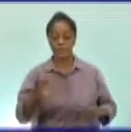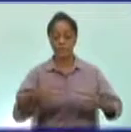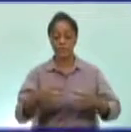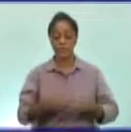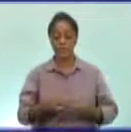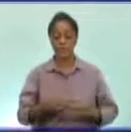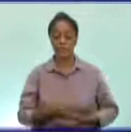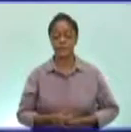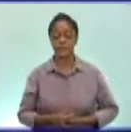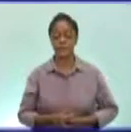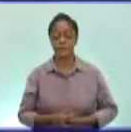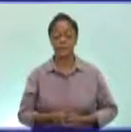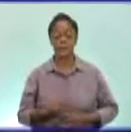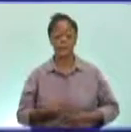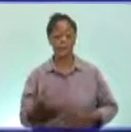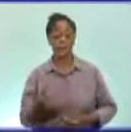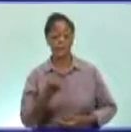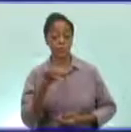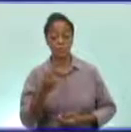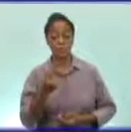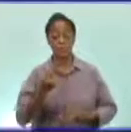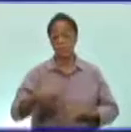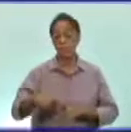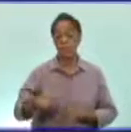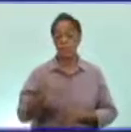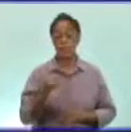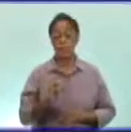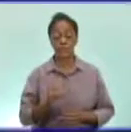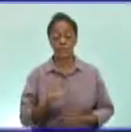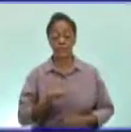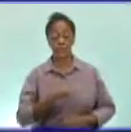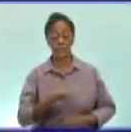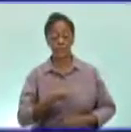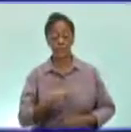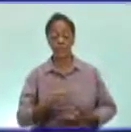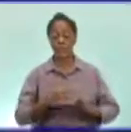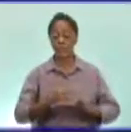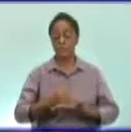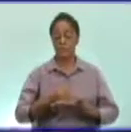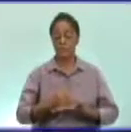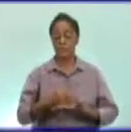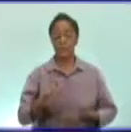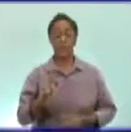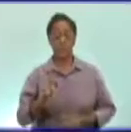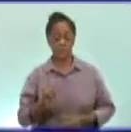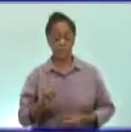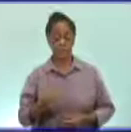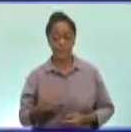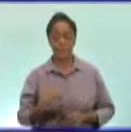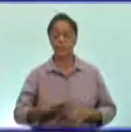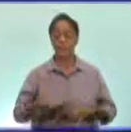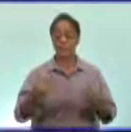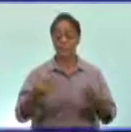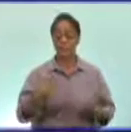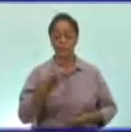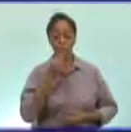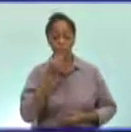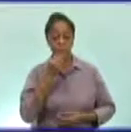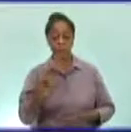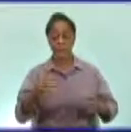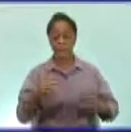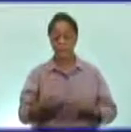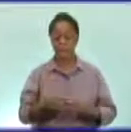agruparlos, pero hubo otros criterios que también los ayudó a determinar cómo podían